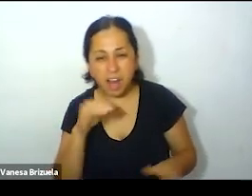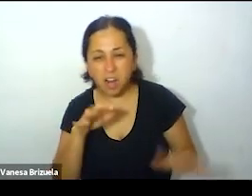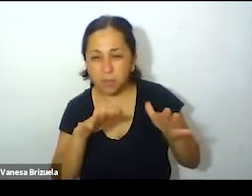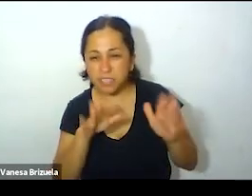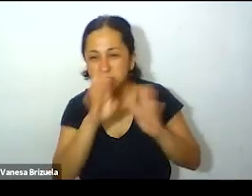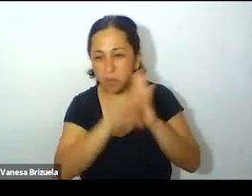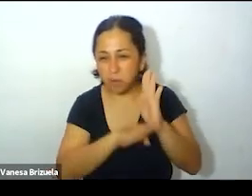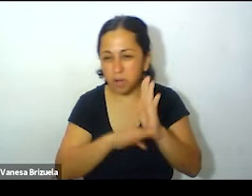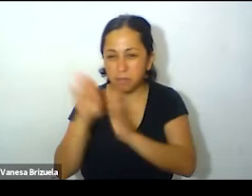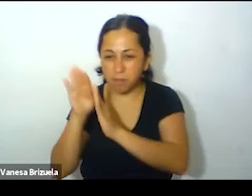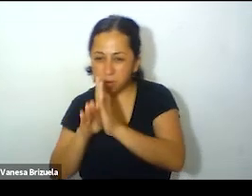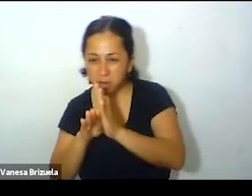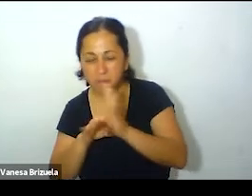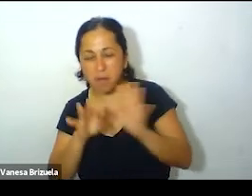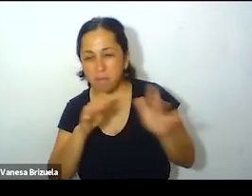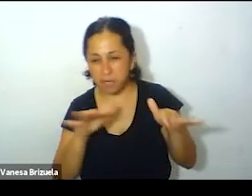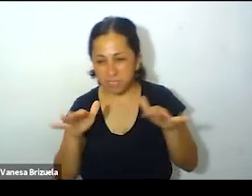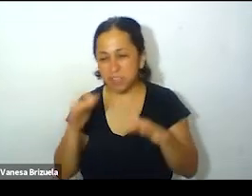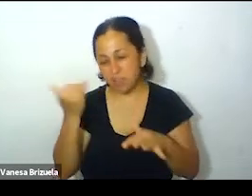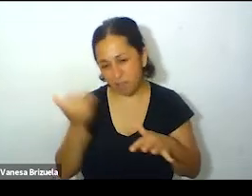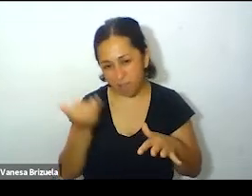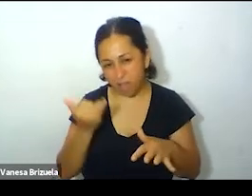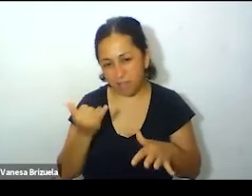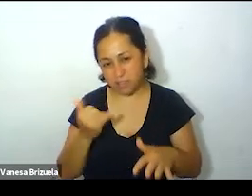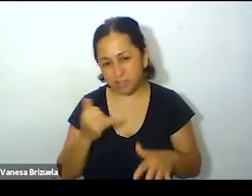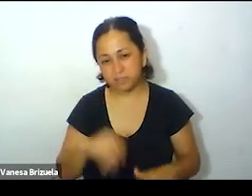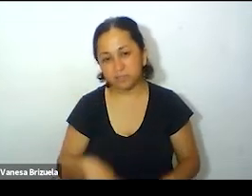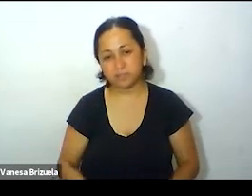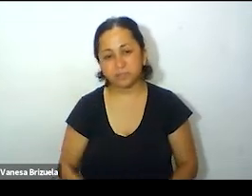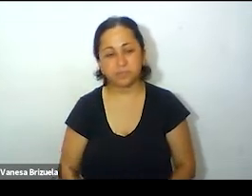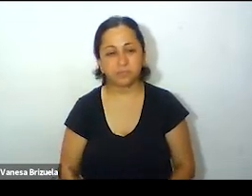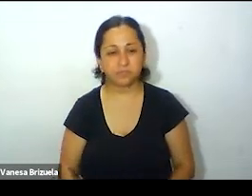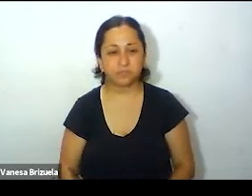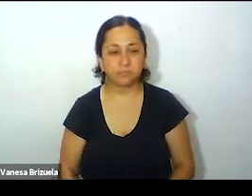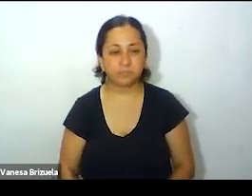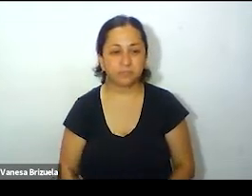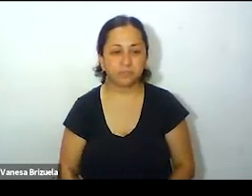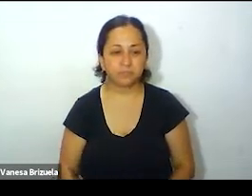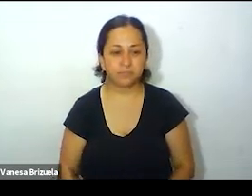comparten algo de parecido. Creo que en general este tipo de aplicaciones de diseño